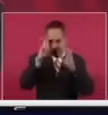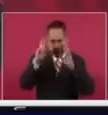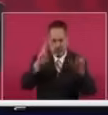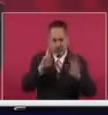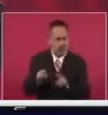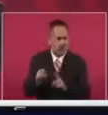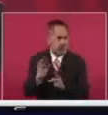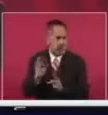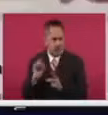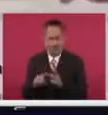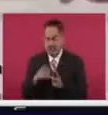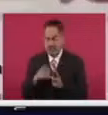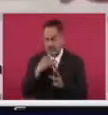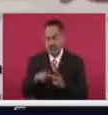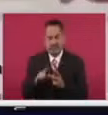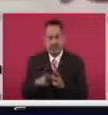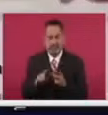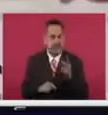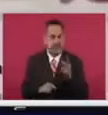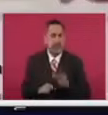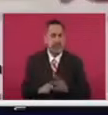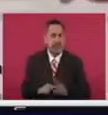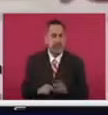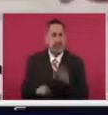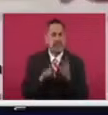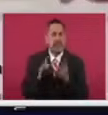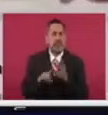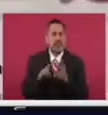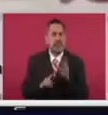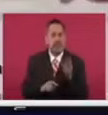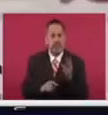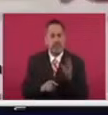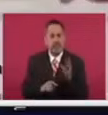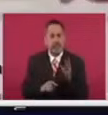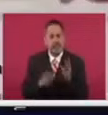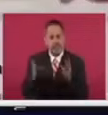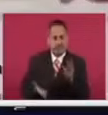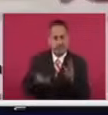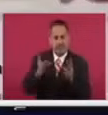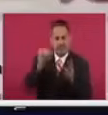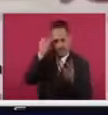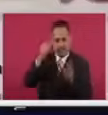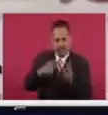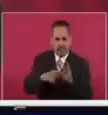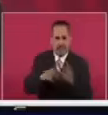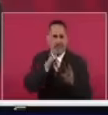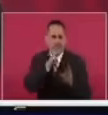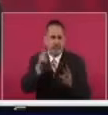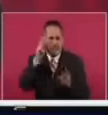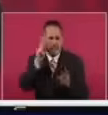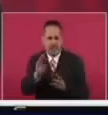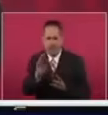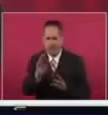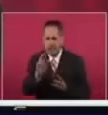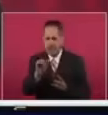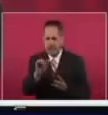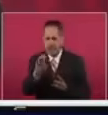Estados Unidos y el tercer personaje que propondría sería el Papa Francisco